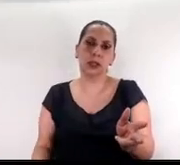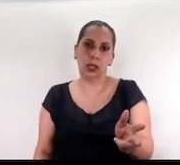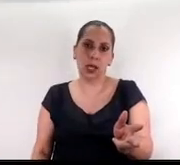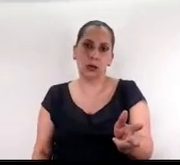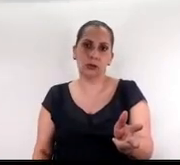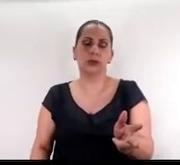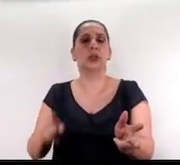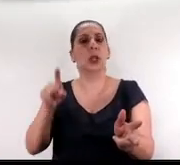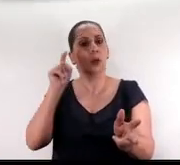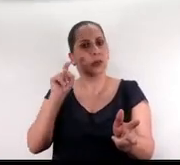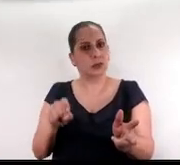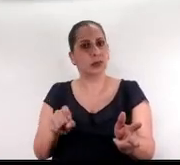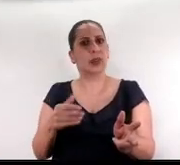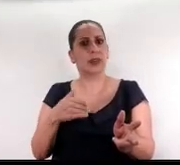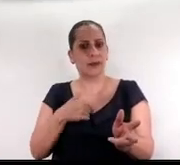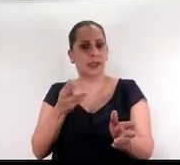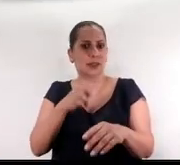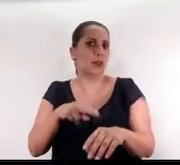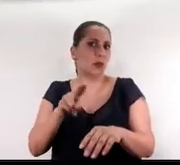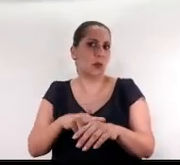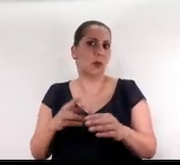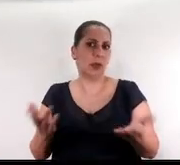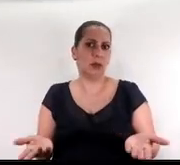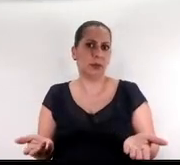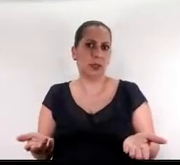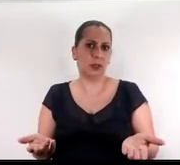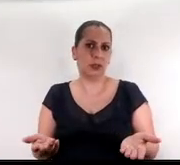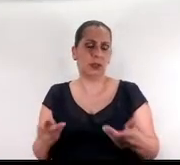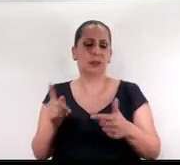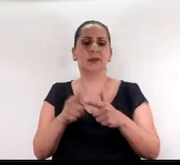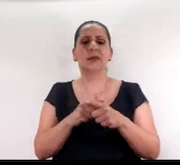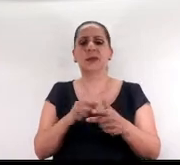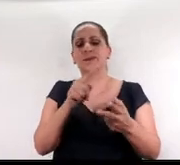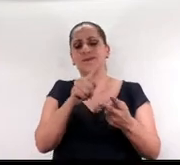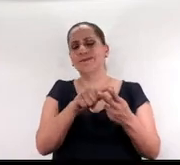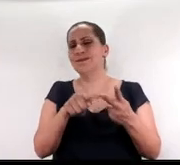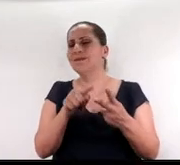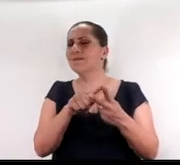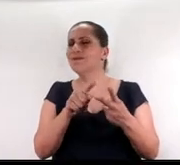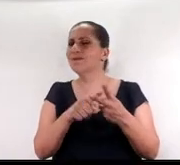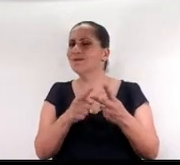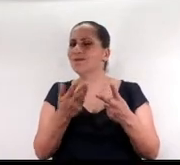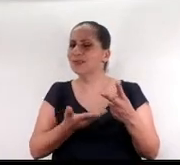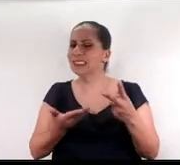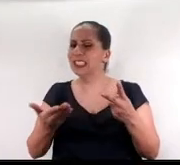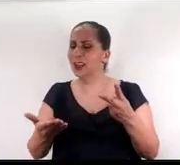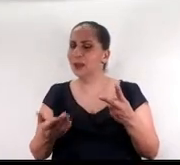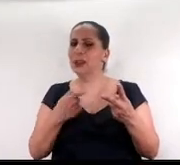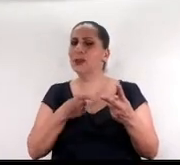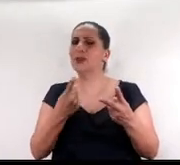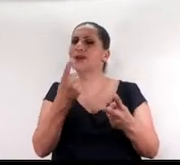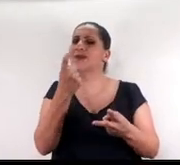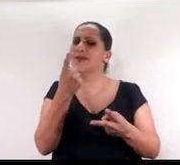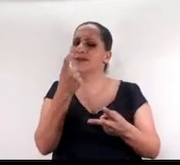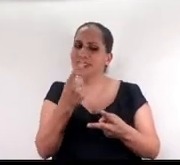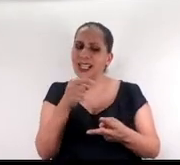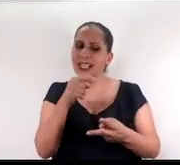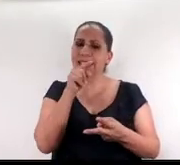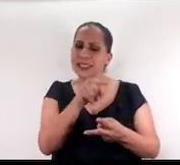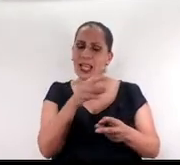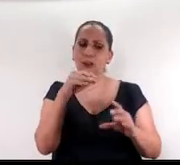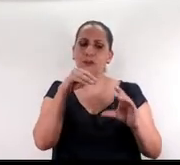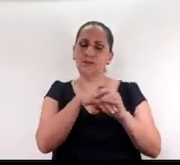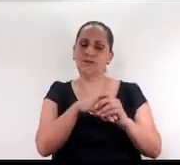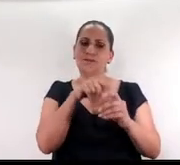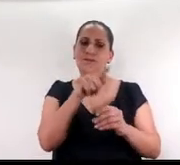en condiciones normales. Entonces ahí esos dos elementos creo que faltaron, que no se tomaron